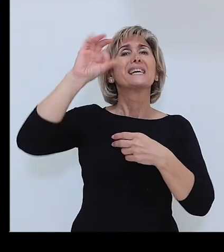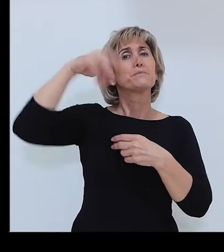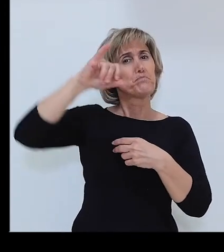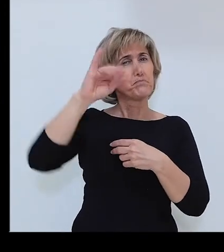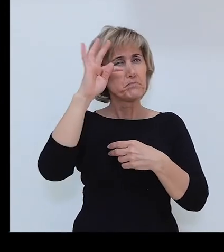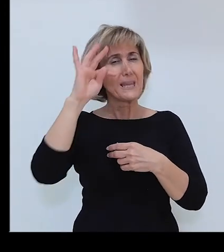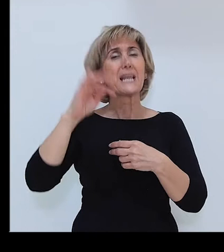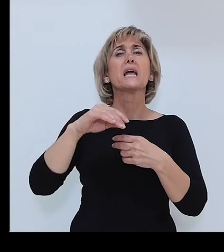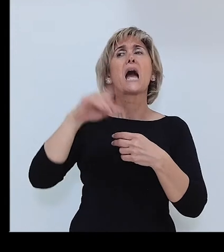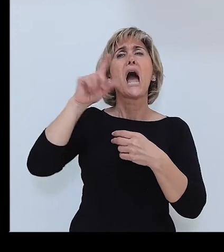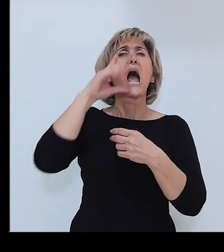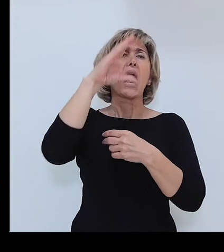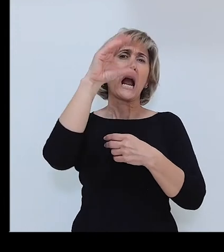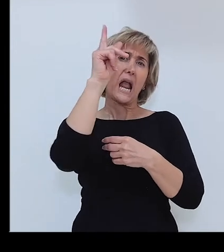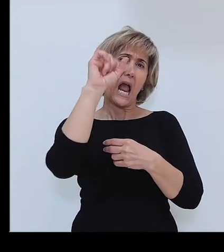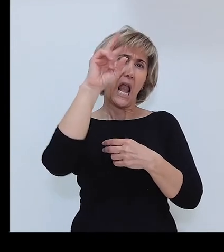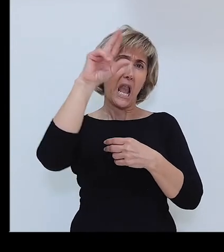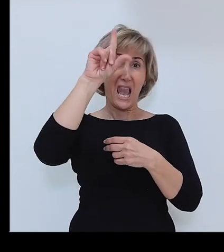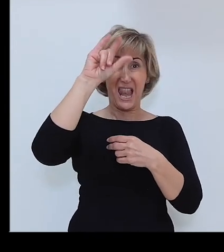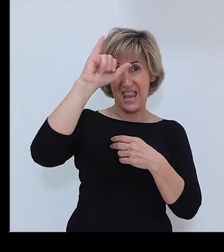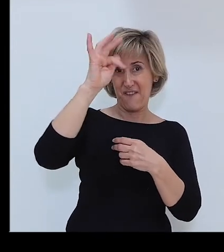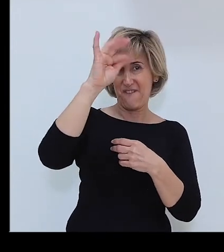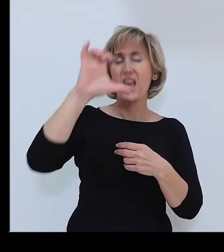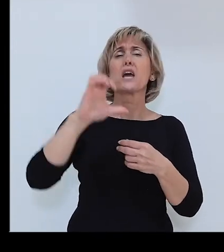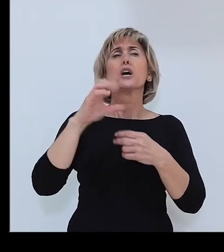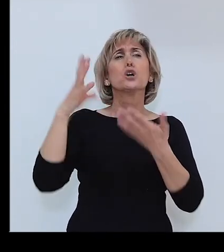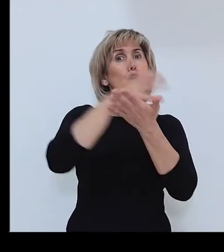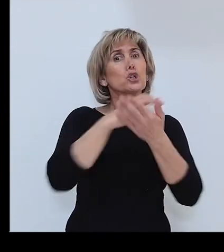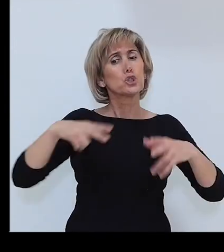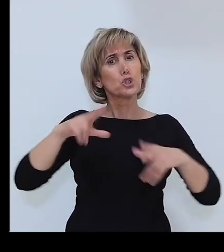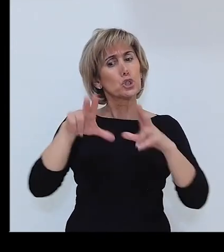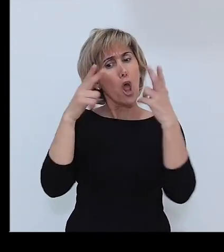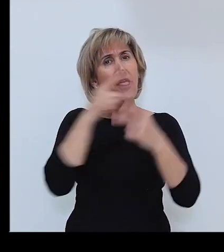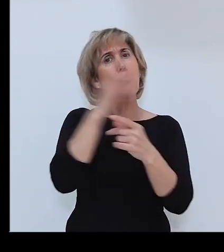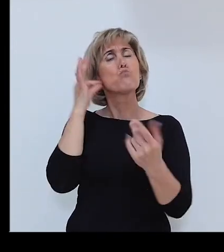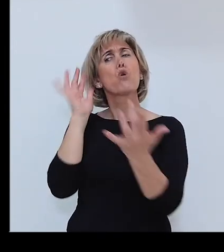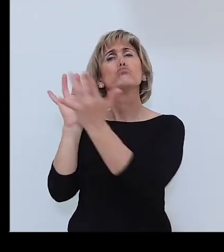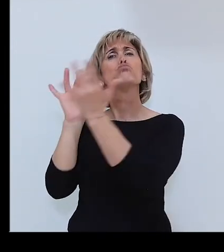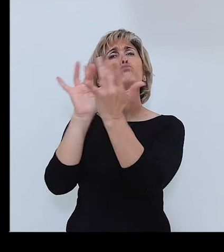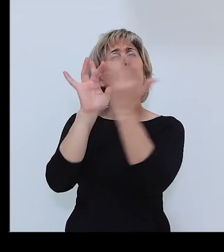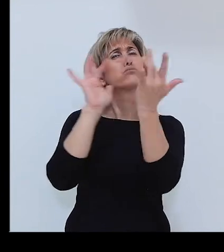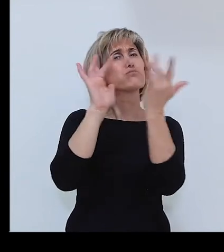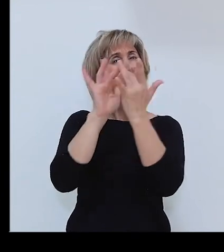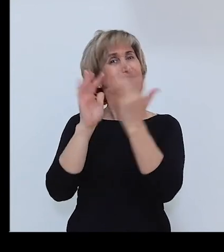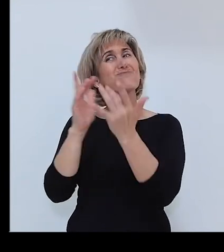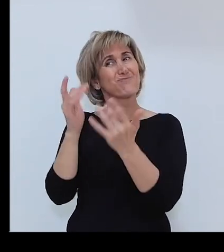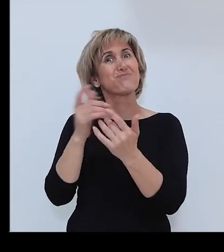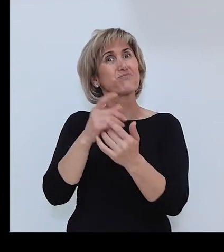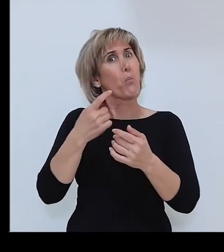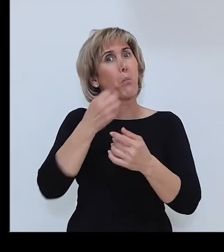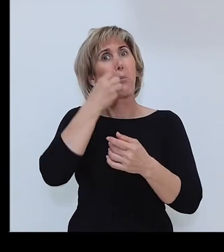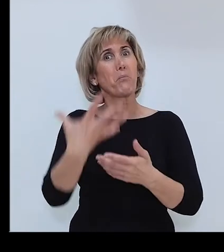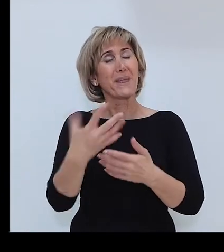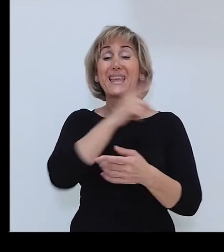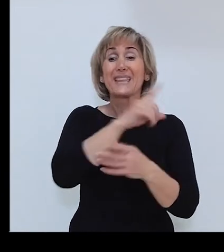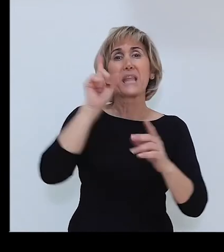Stuart Mill, a Carlyle, o sea, tiene una vida social bastante, bastante intensa y oportunidades